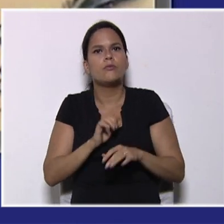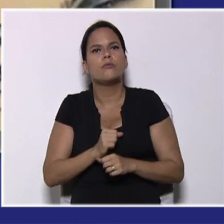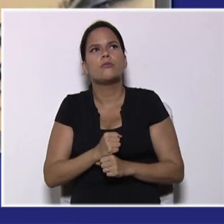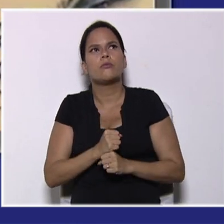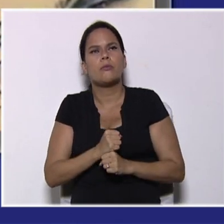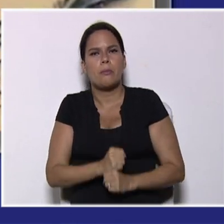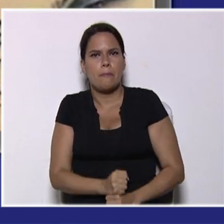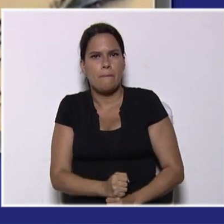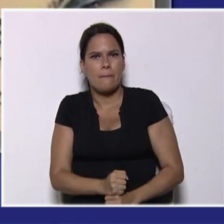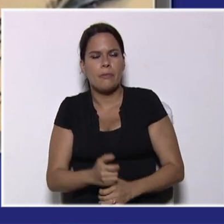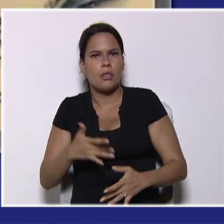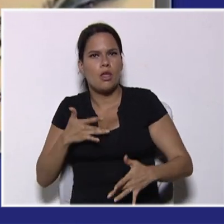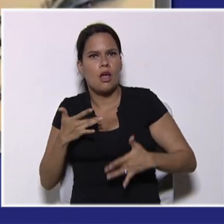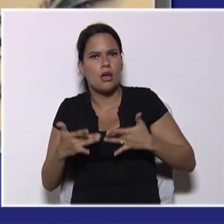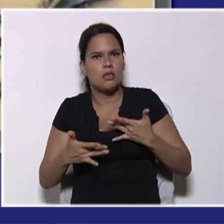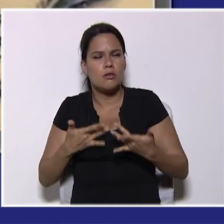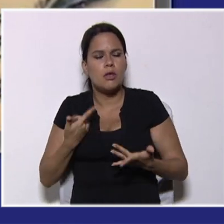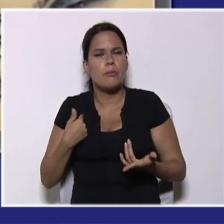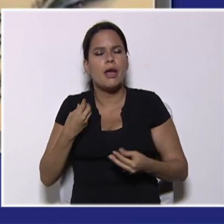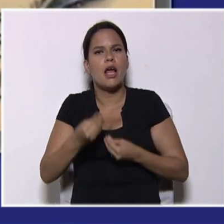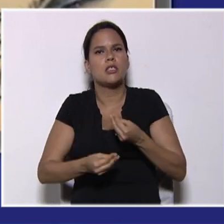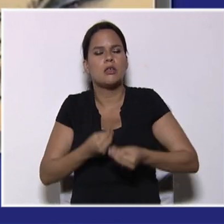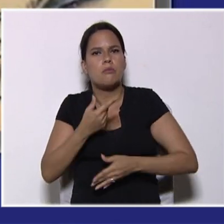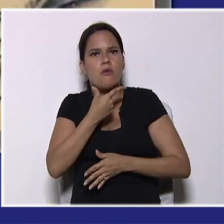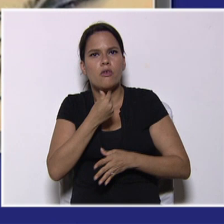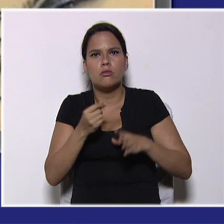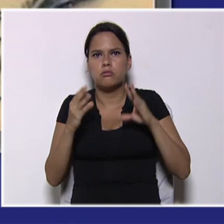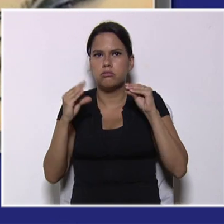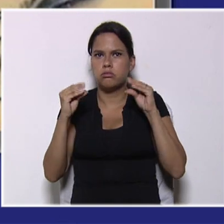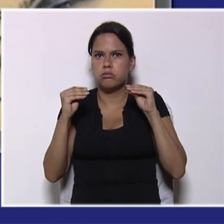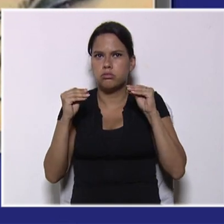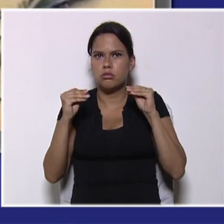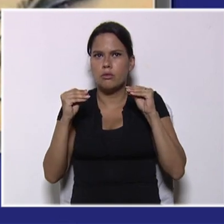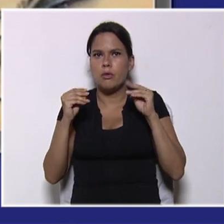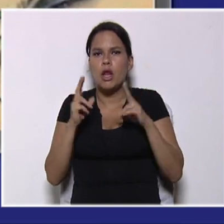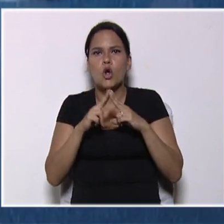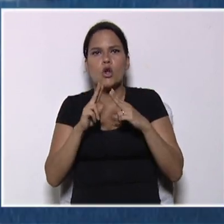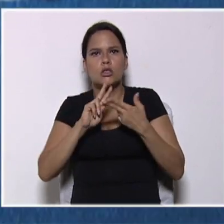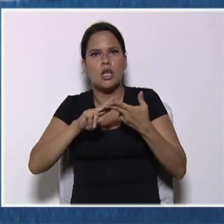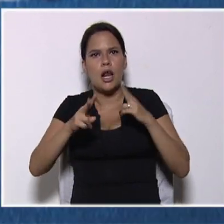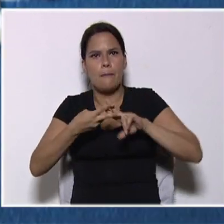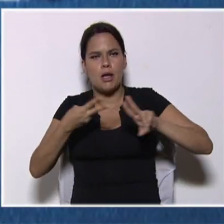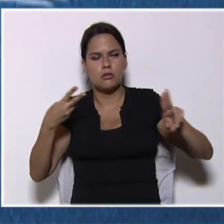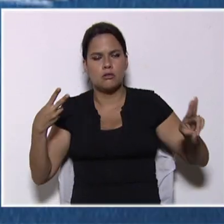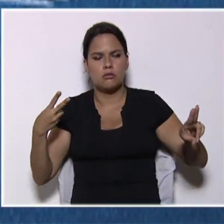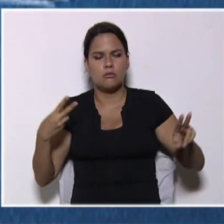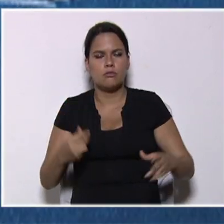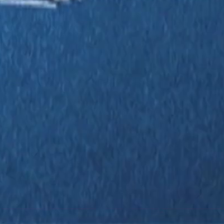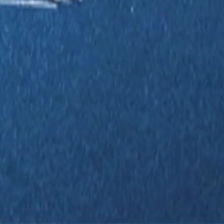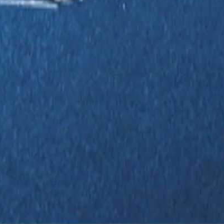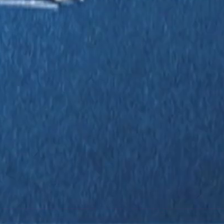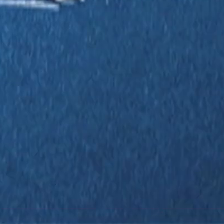para facilitar las conversaciones para conocer la paz definitiva.